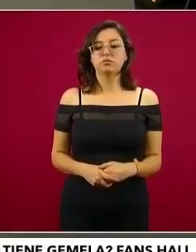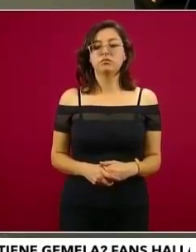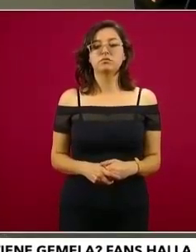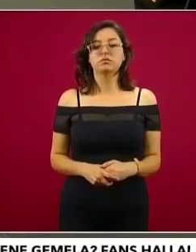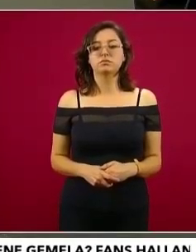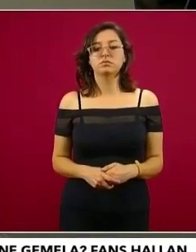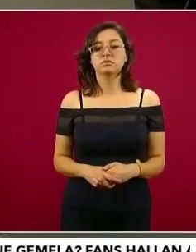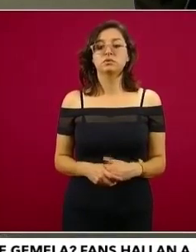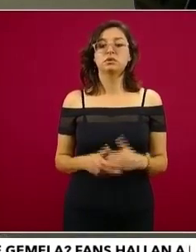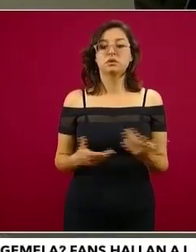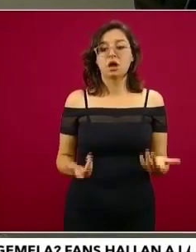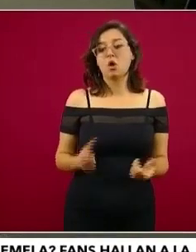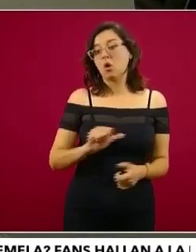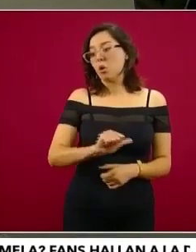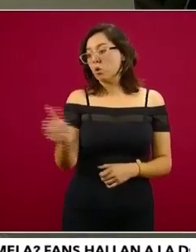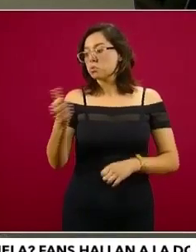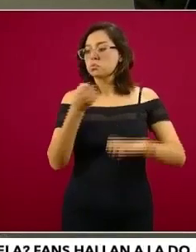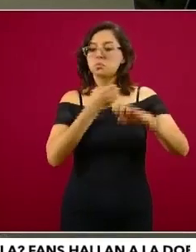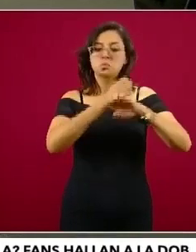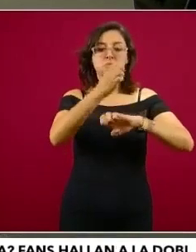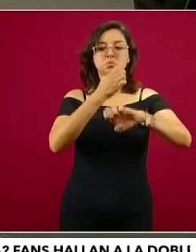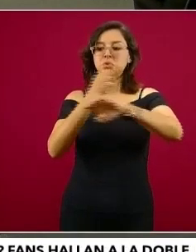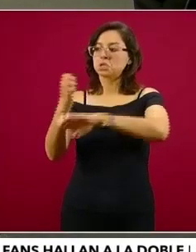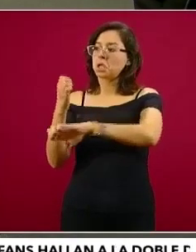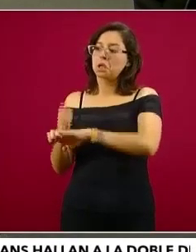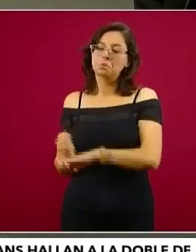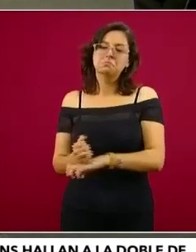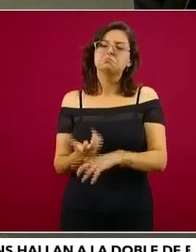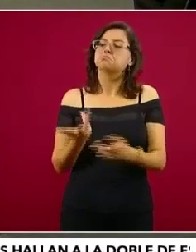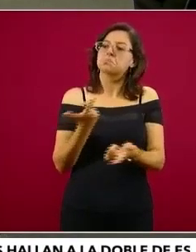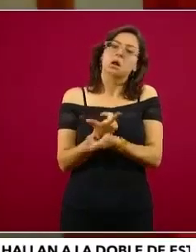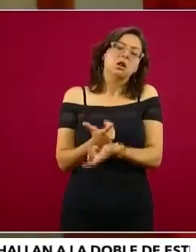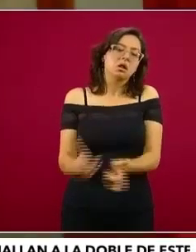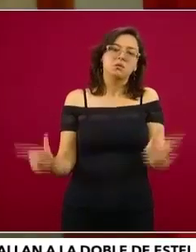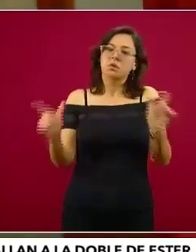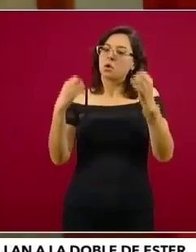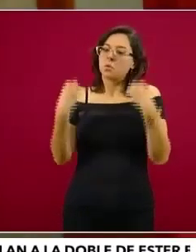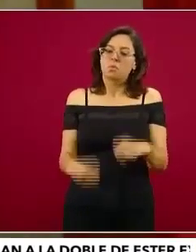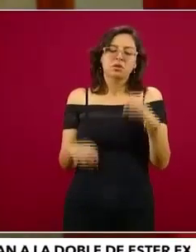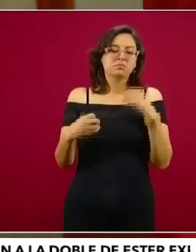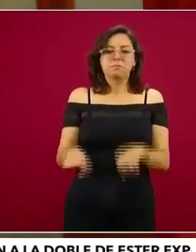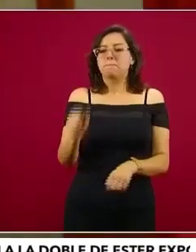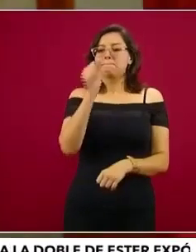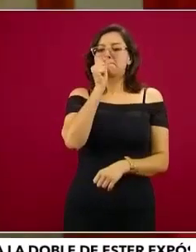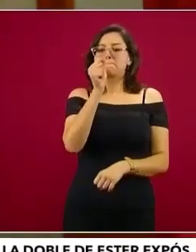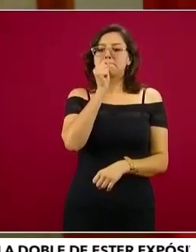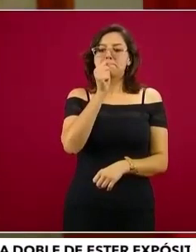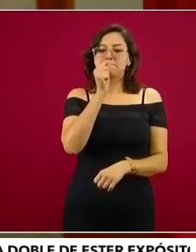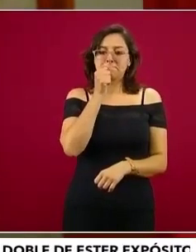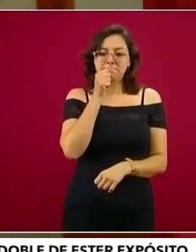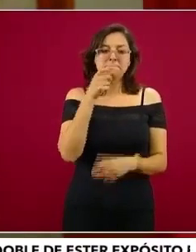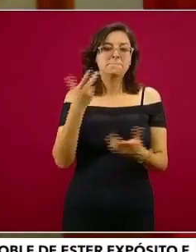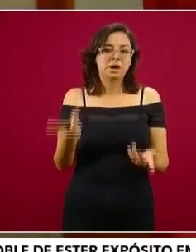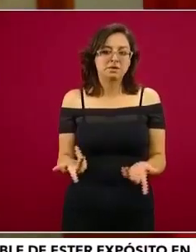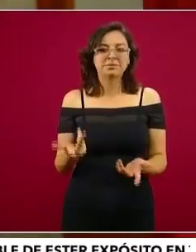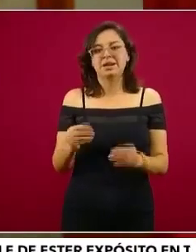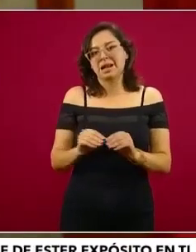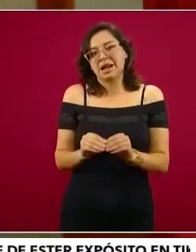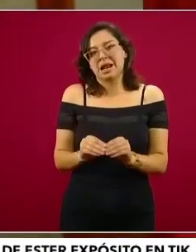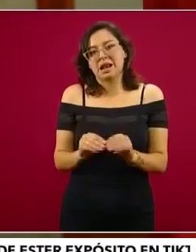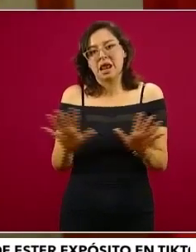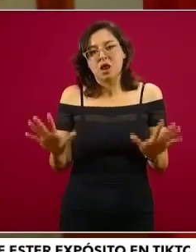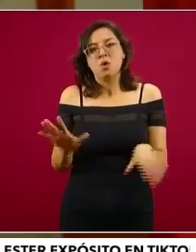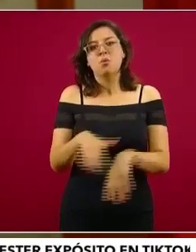estados que todavía no tienen un porcentaje importante de ocupación, y que eso es completamente congruente y